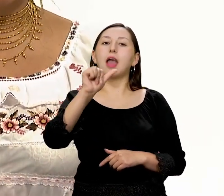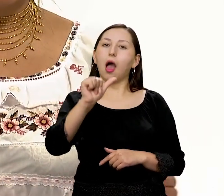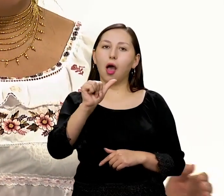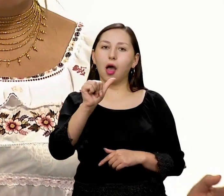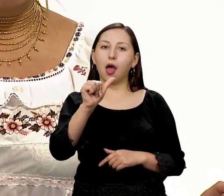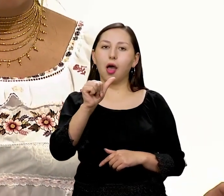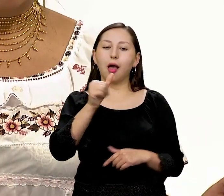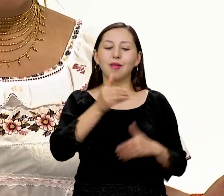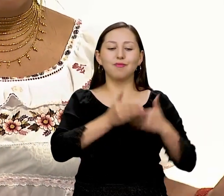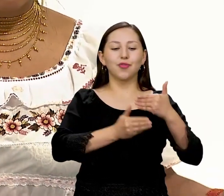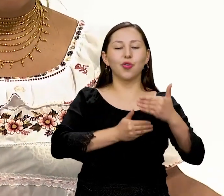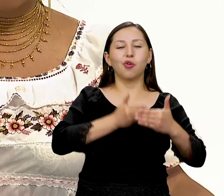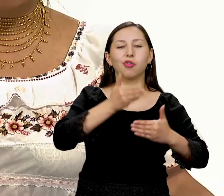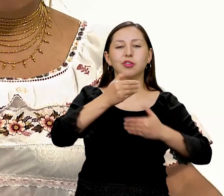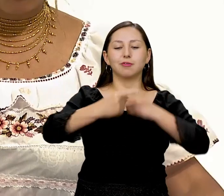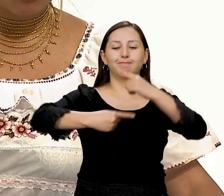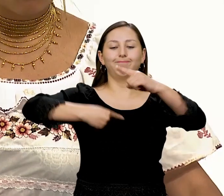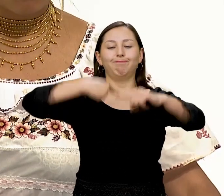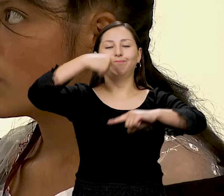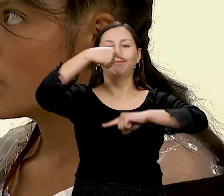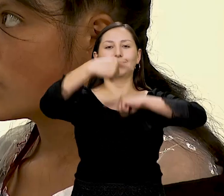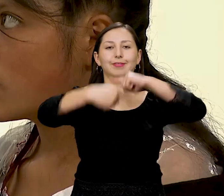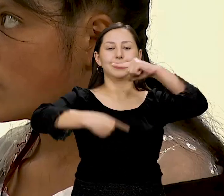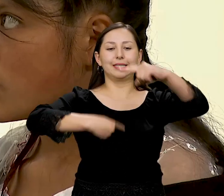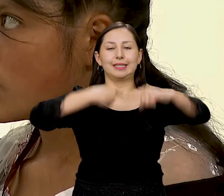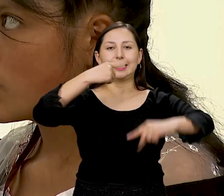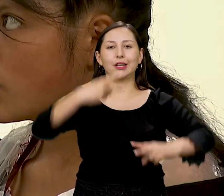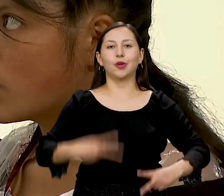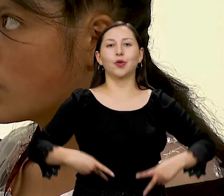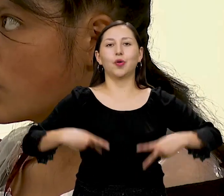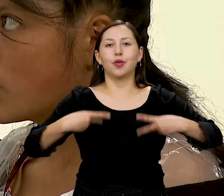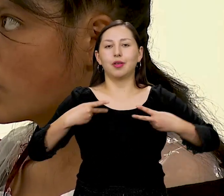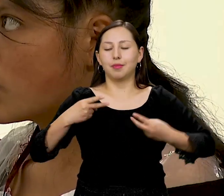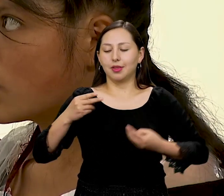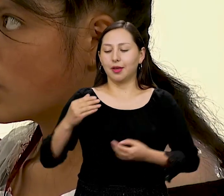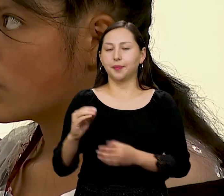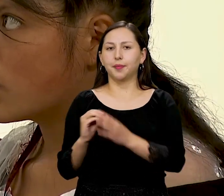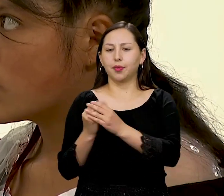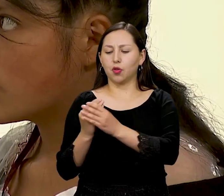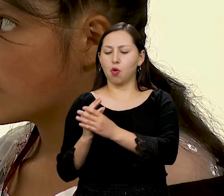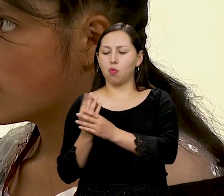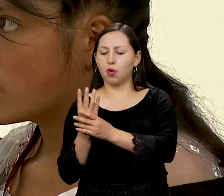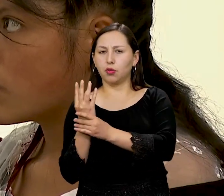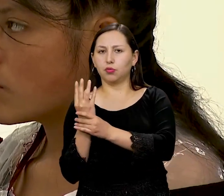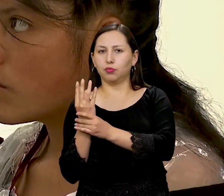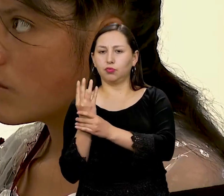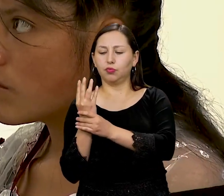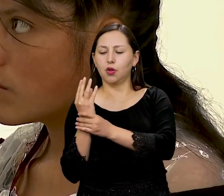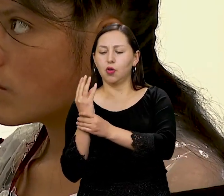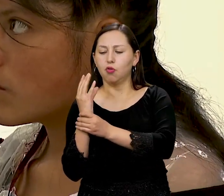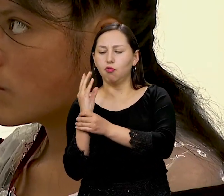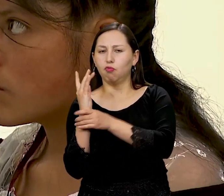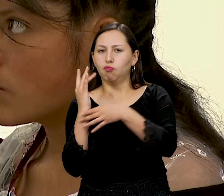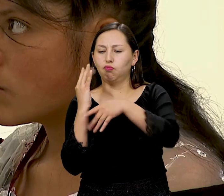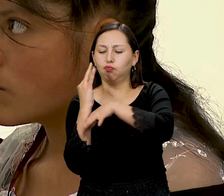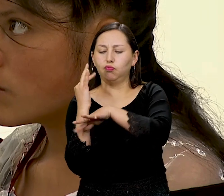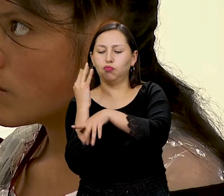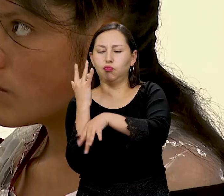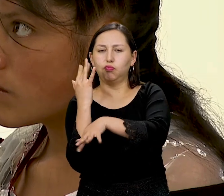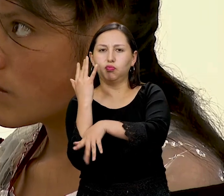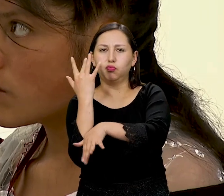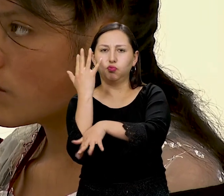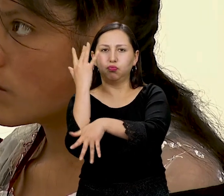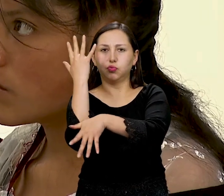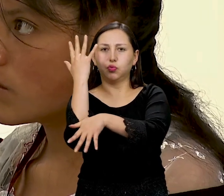ser, como decir, el ciclo del cultivo, cuando está pequeña, su primera hoja, cuando está empezando a florar. Esa es la